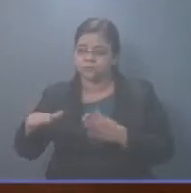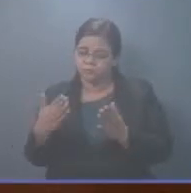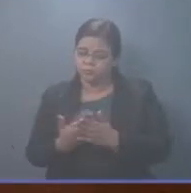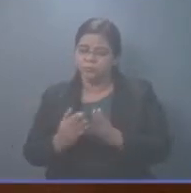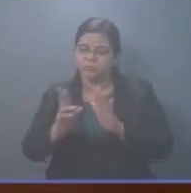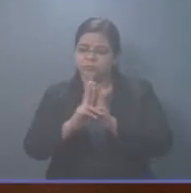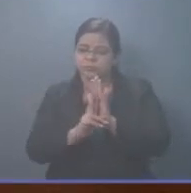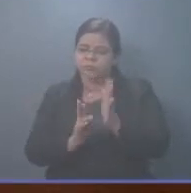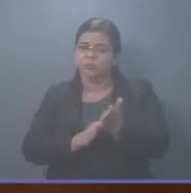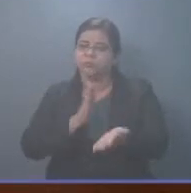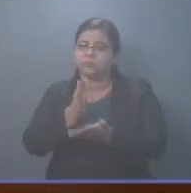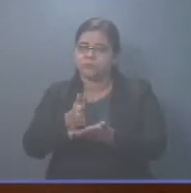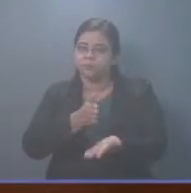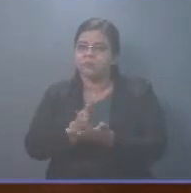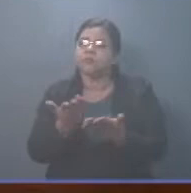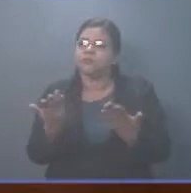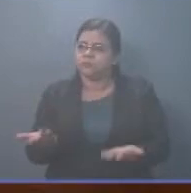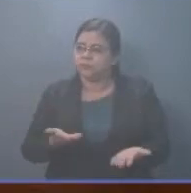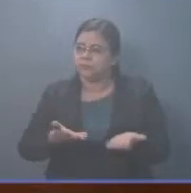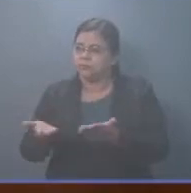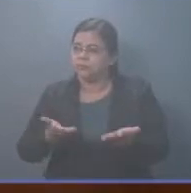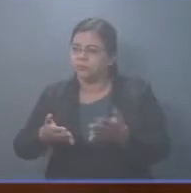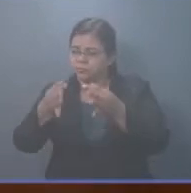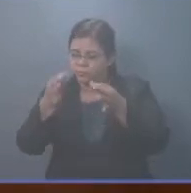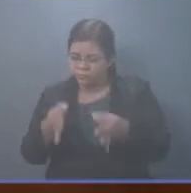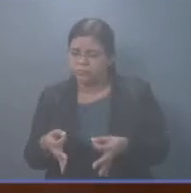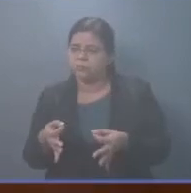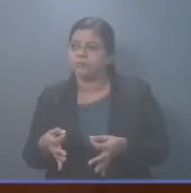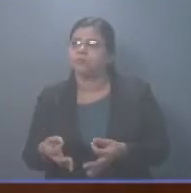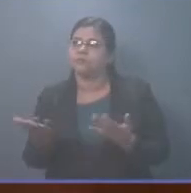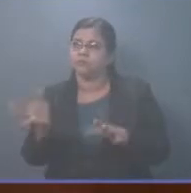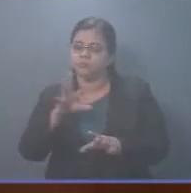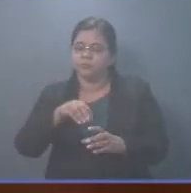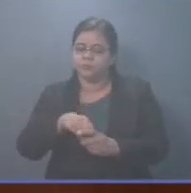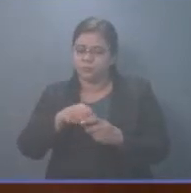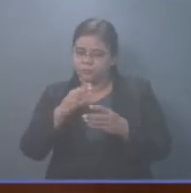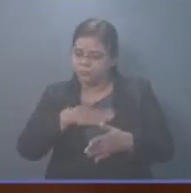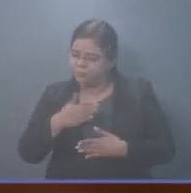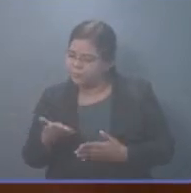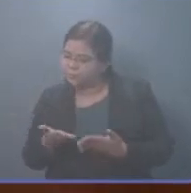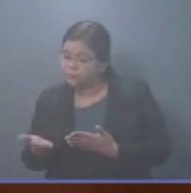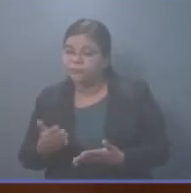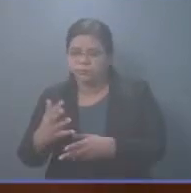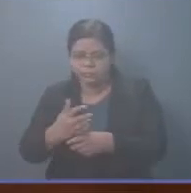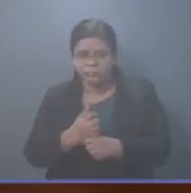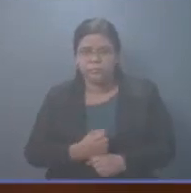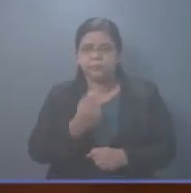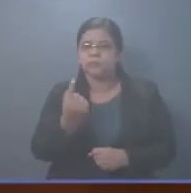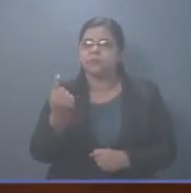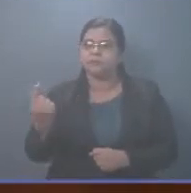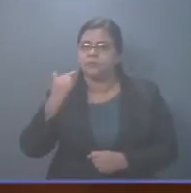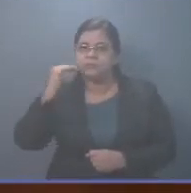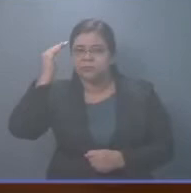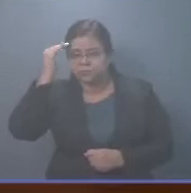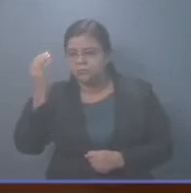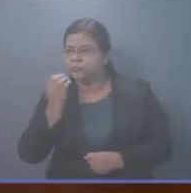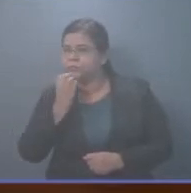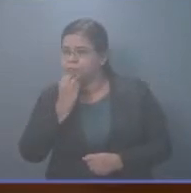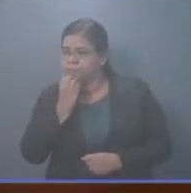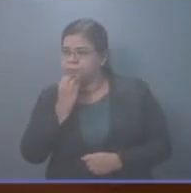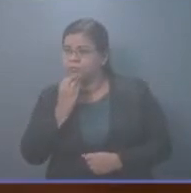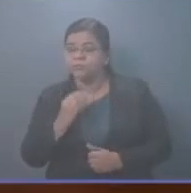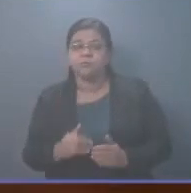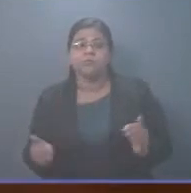de accesibilidad a fin de brindar un servicio digno que incluya un buen trato y que sea seguro para las personas adultas mayores.